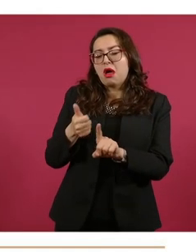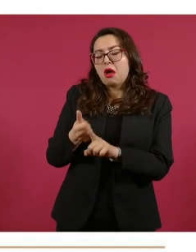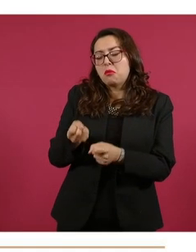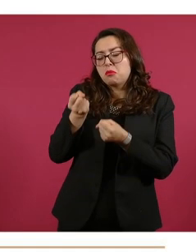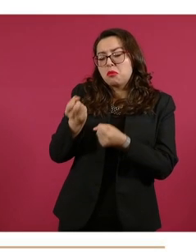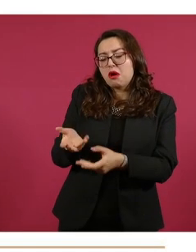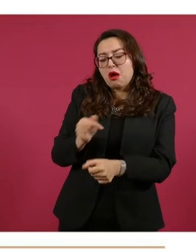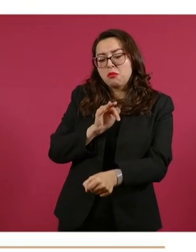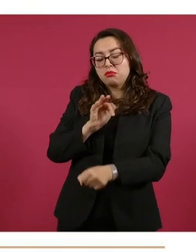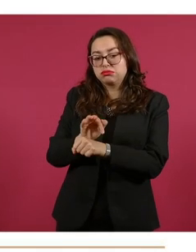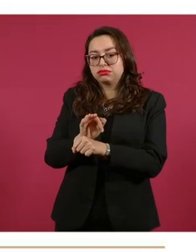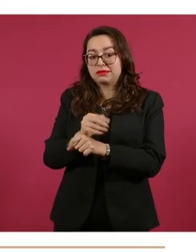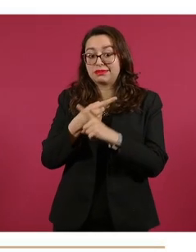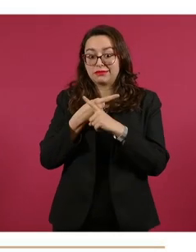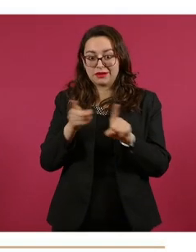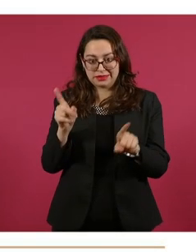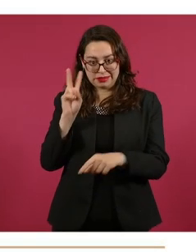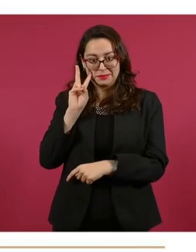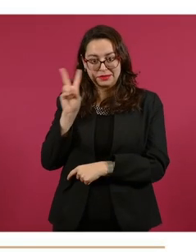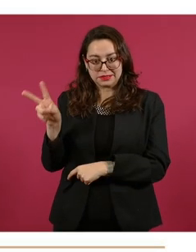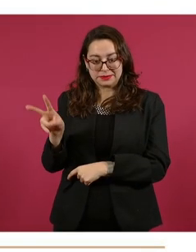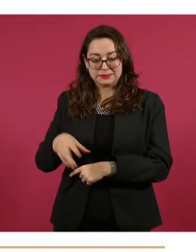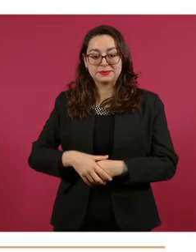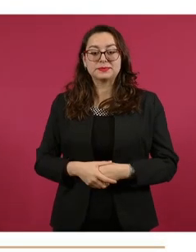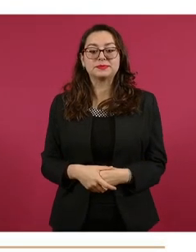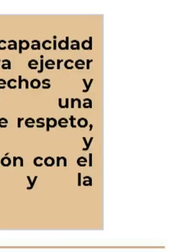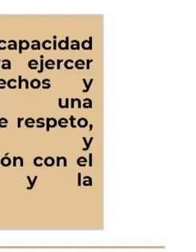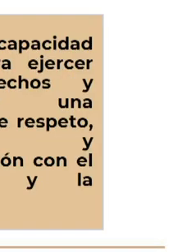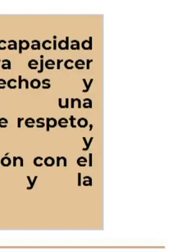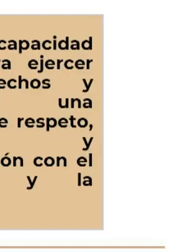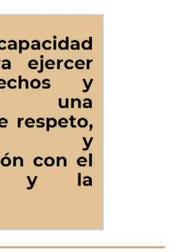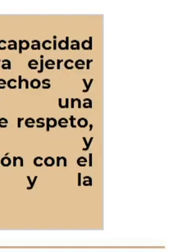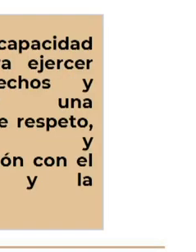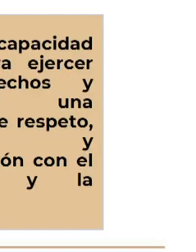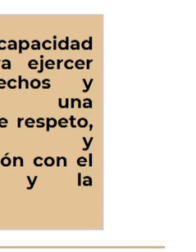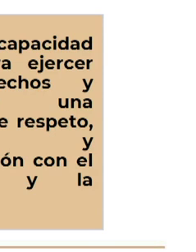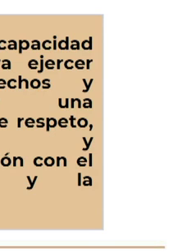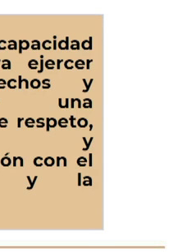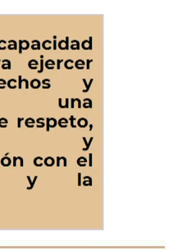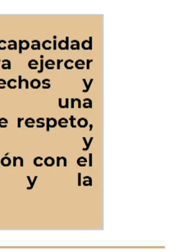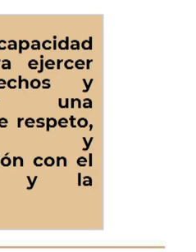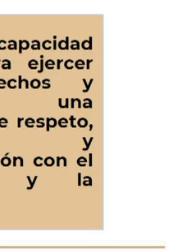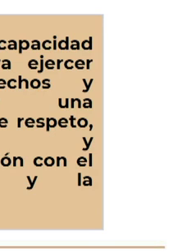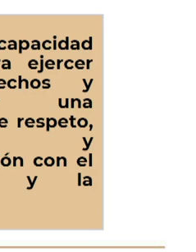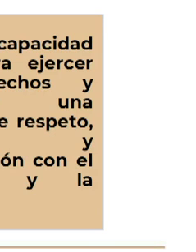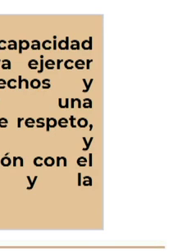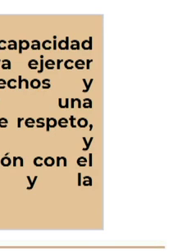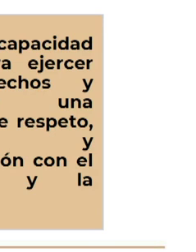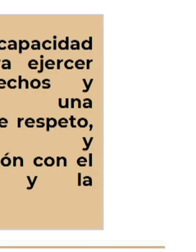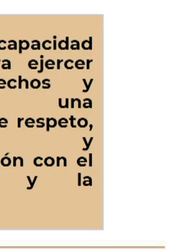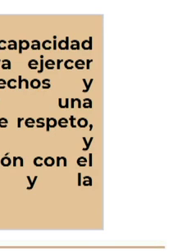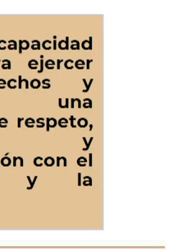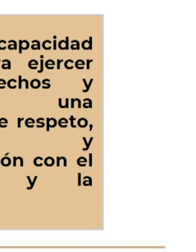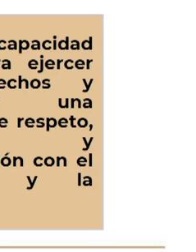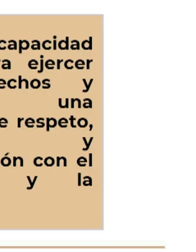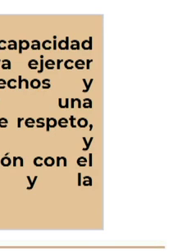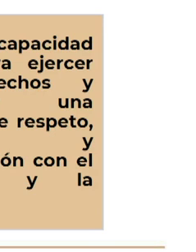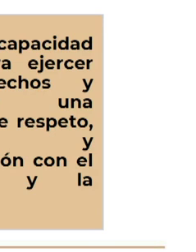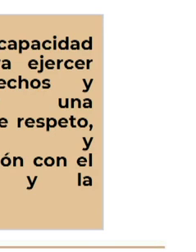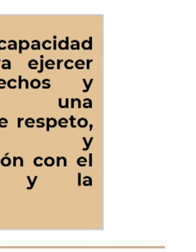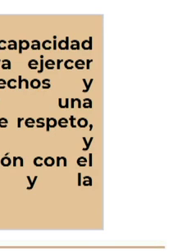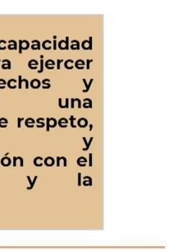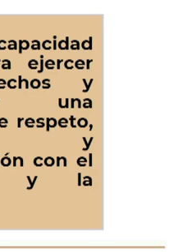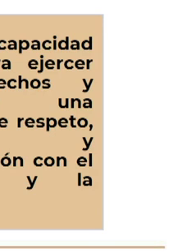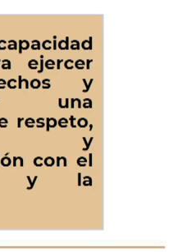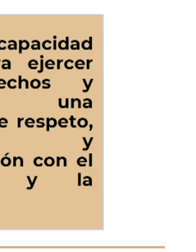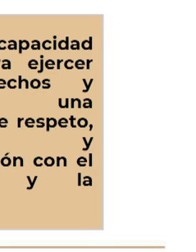asistencia de las normas, políticas y acciones del gobierno y de terceros. Ahora, de lo que se trata es que en la